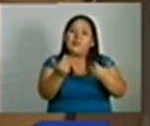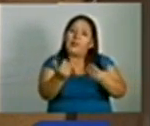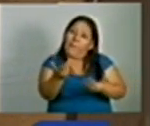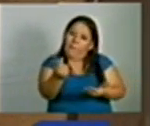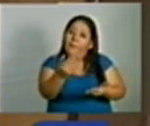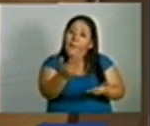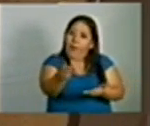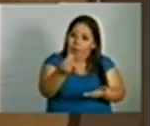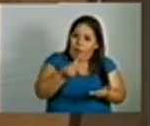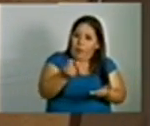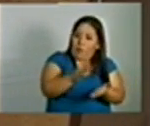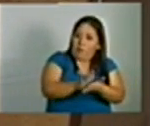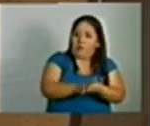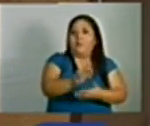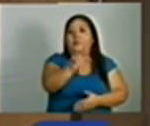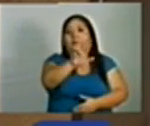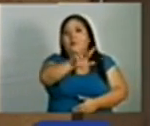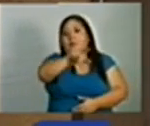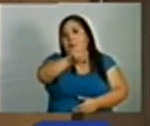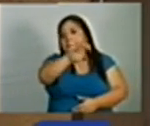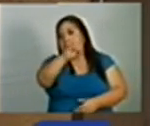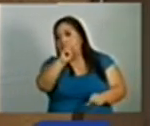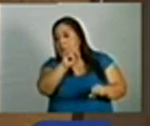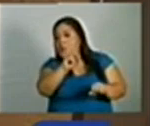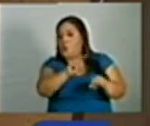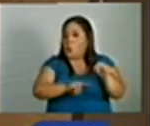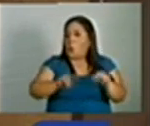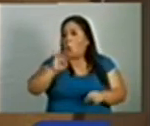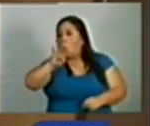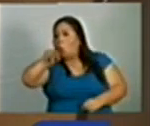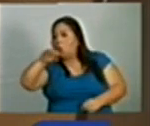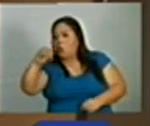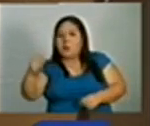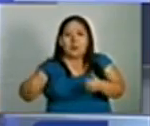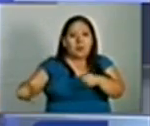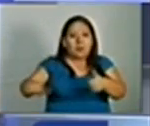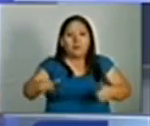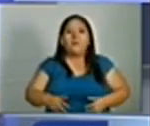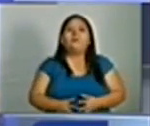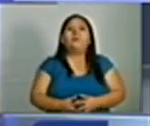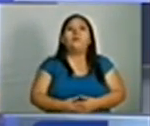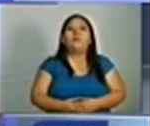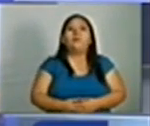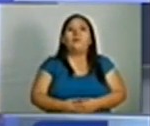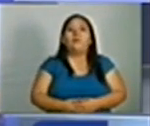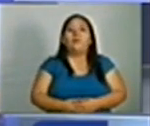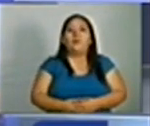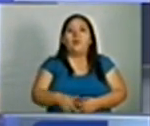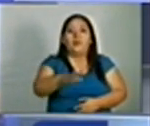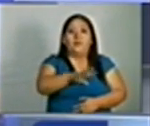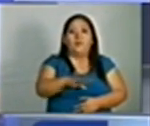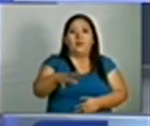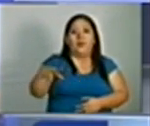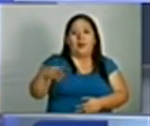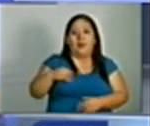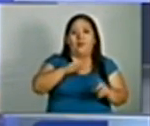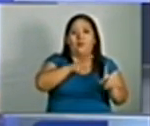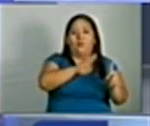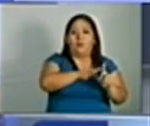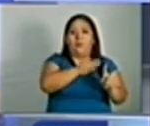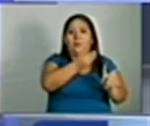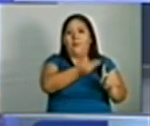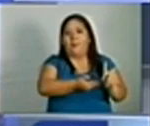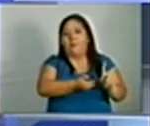un anticipo entre los $3,000 y $4,000, dependiendo del vehículo. y dos familiares del colaborador y financista